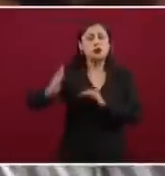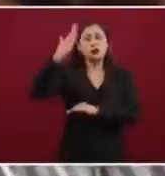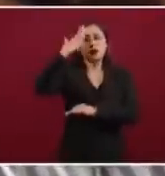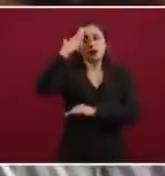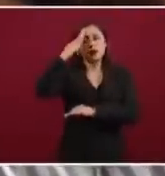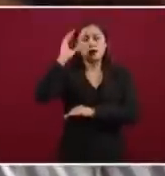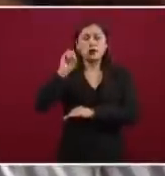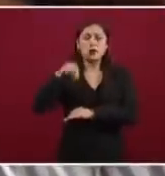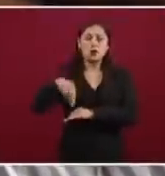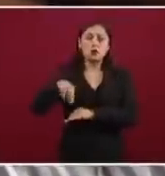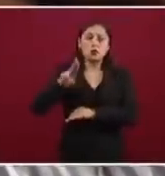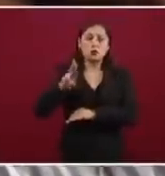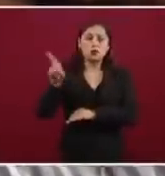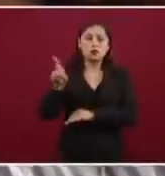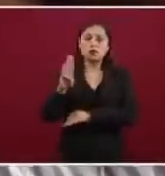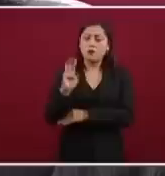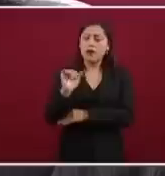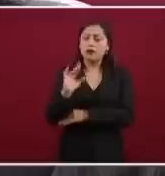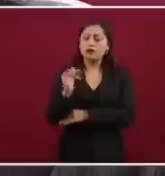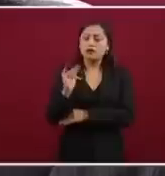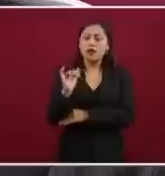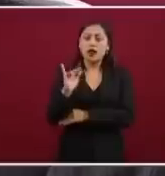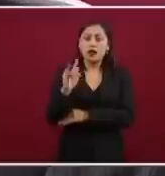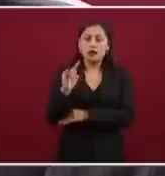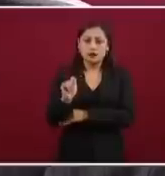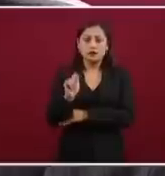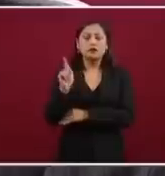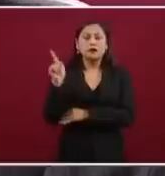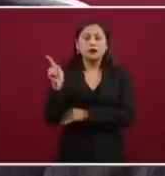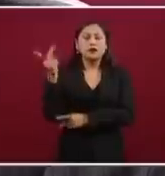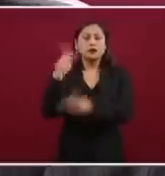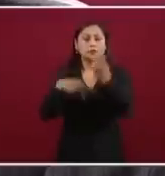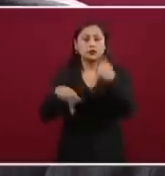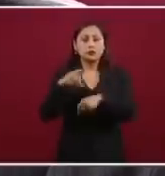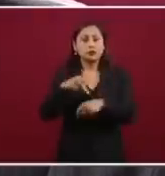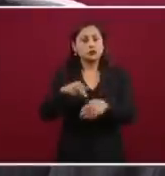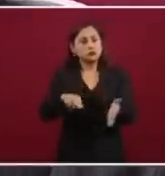Bachelet, y se firmaron acuerdos precisamente con el